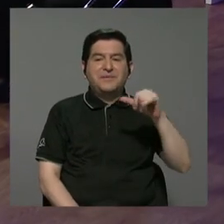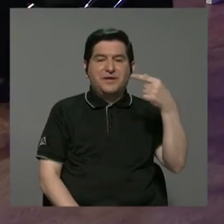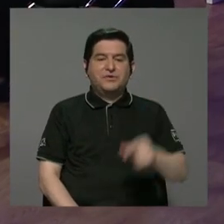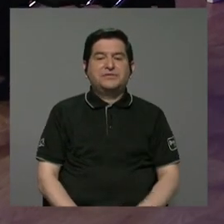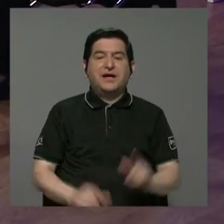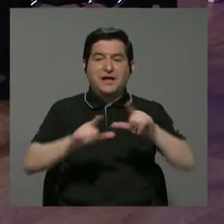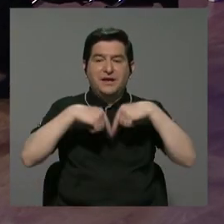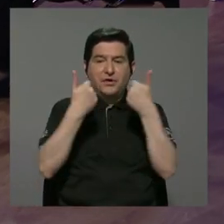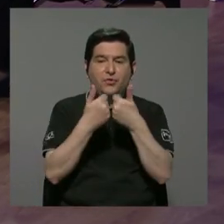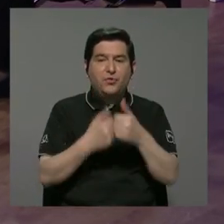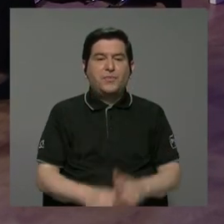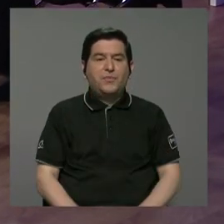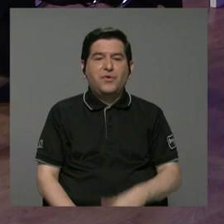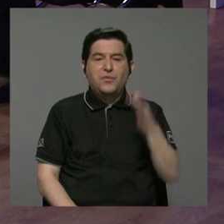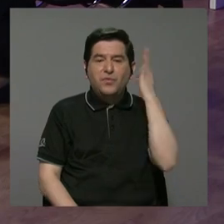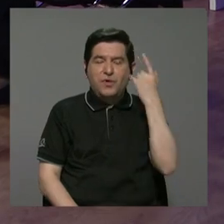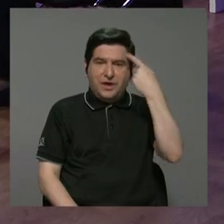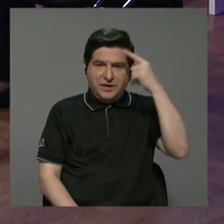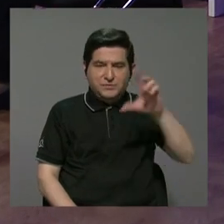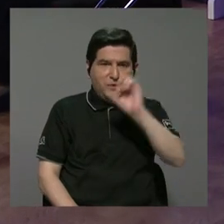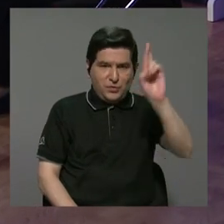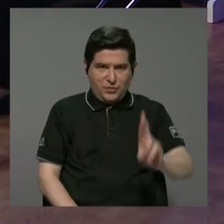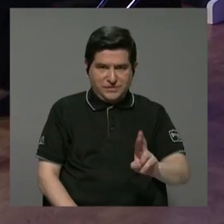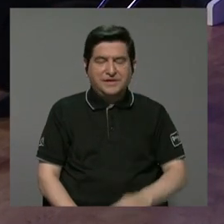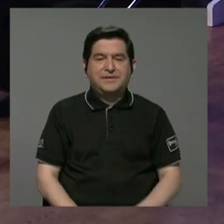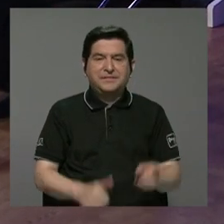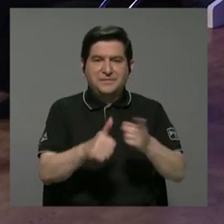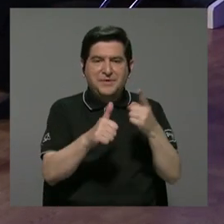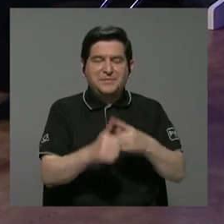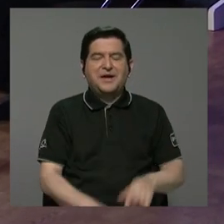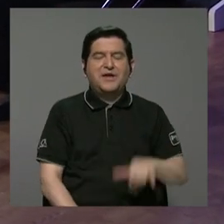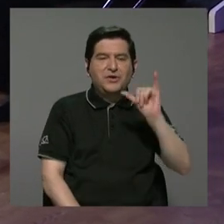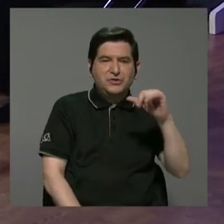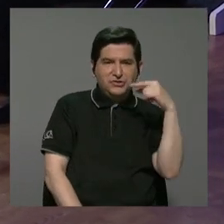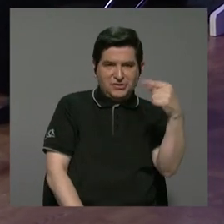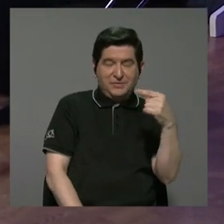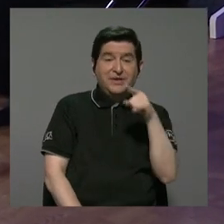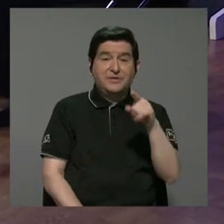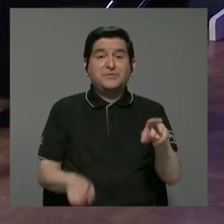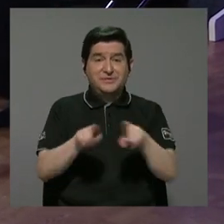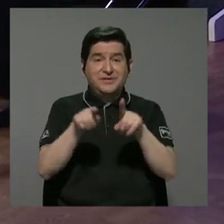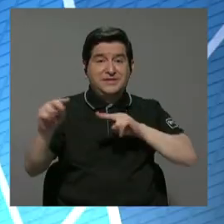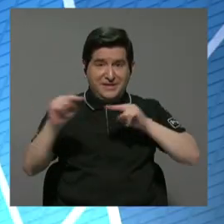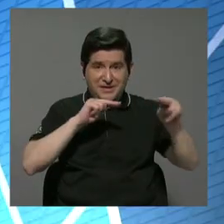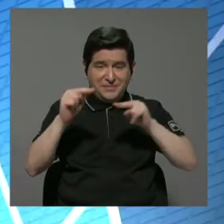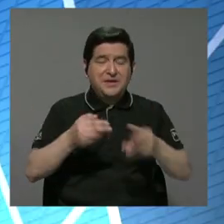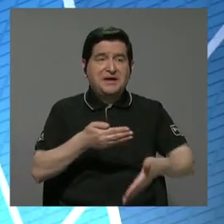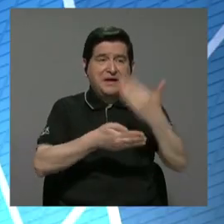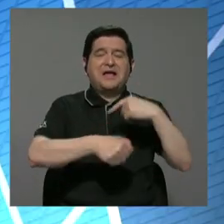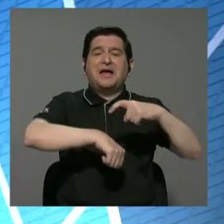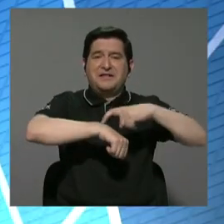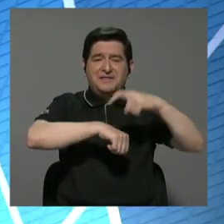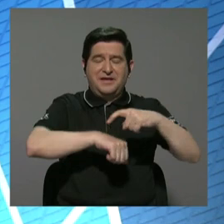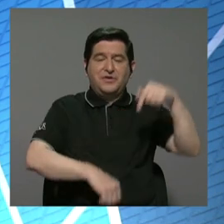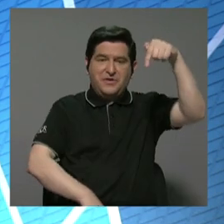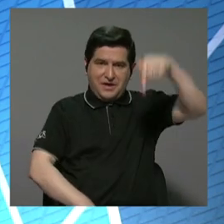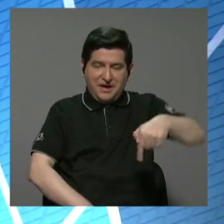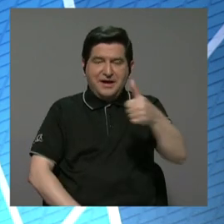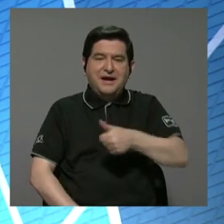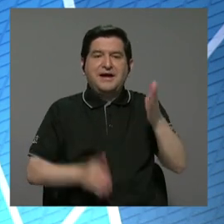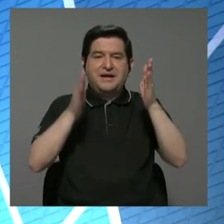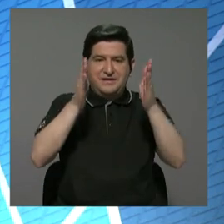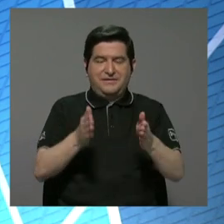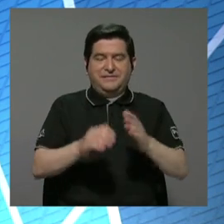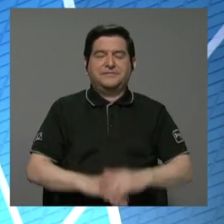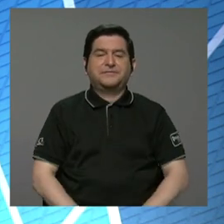Costa Rica. Tal vez, doña Yamilet, empecemos por usted, que también ha estado en estas negociaciones en algún momento cuando estuvo acá de